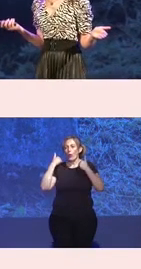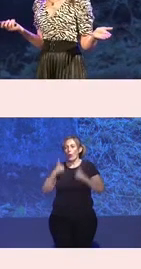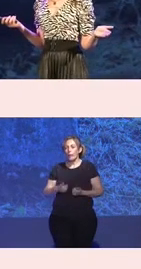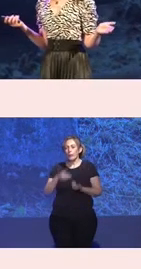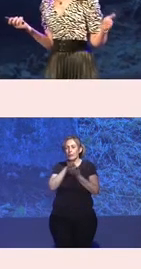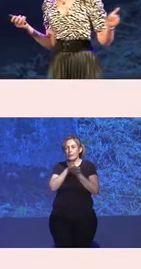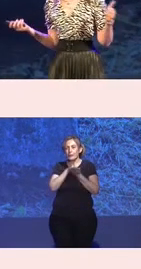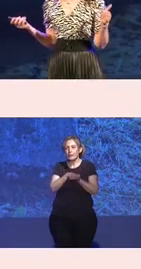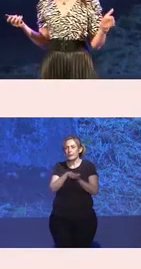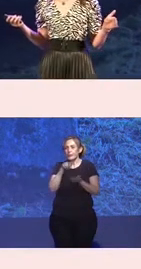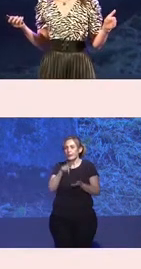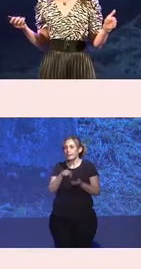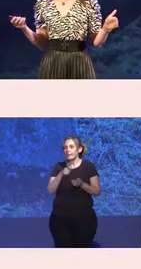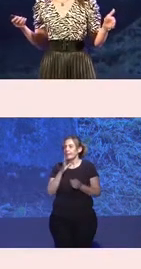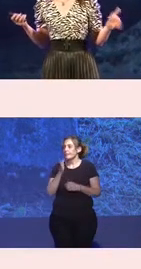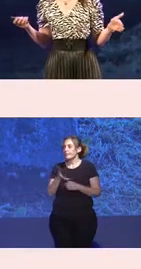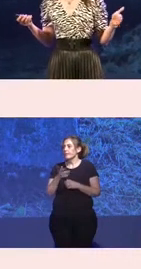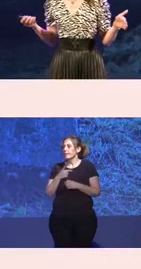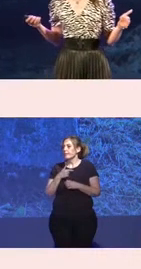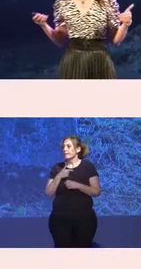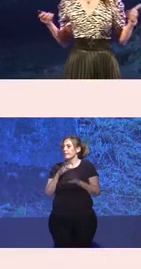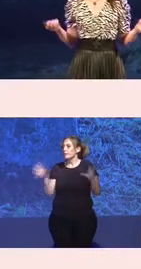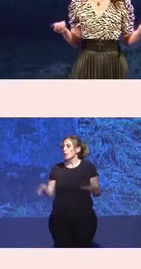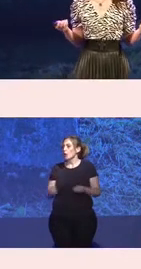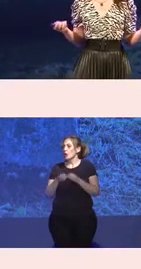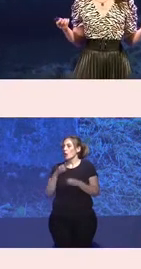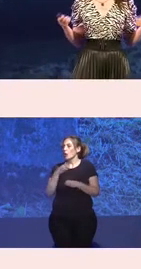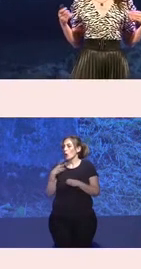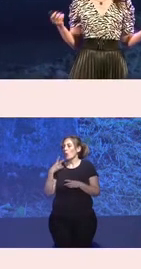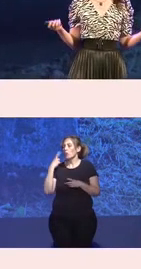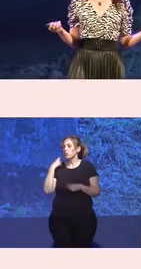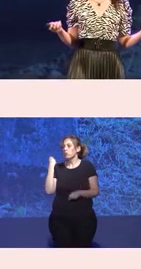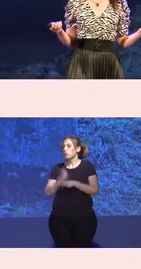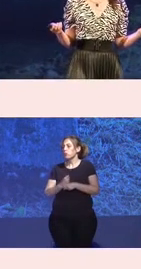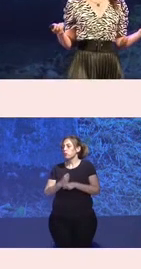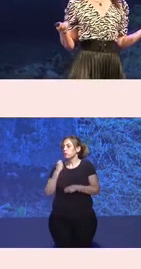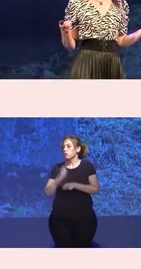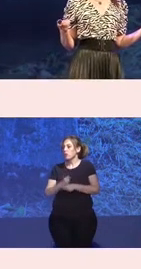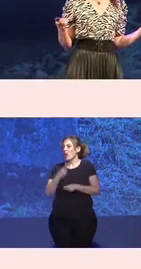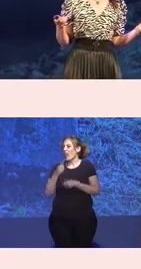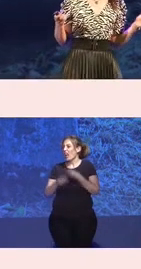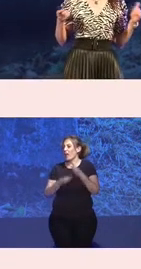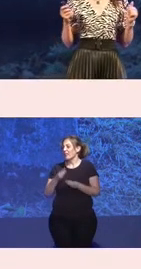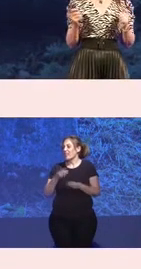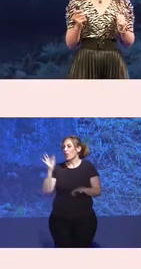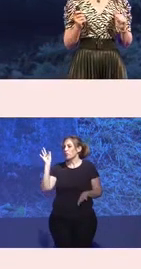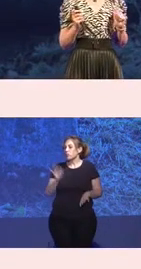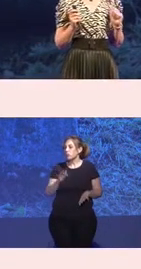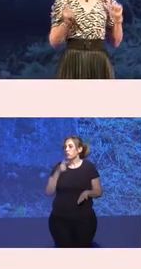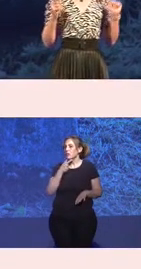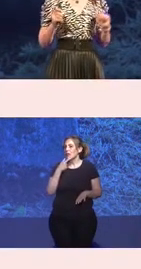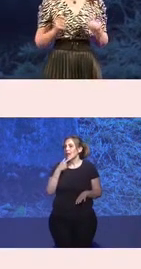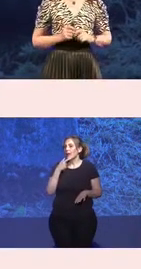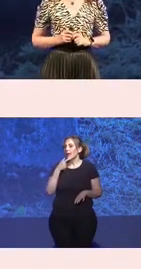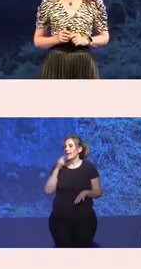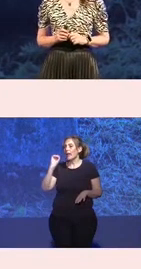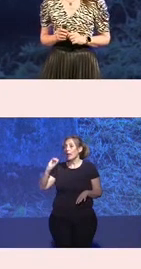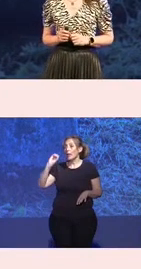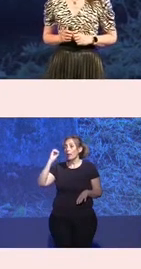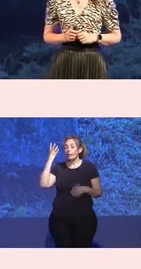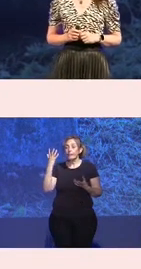y es esta variable llegaron a una hipótesis de trabajo de Qué era lo que había ocurrido Y esa hipótesis era